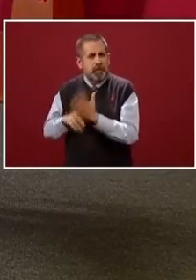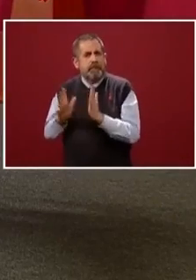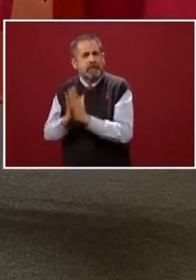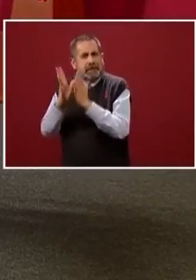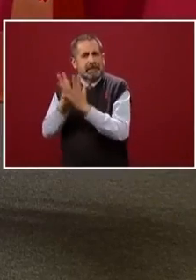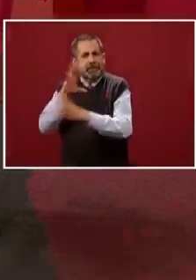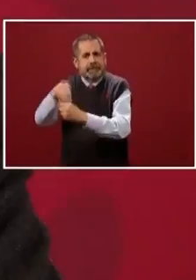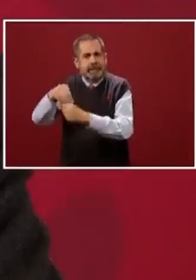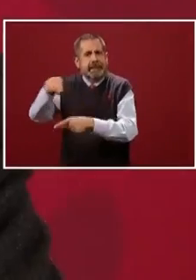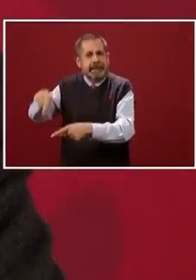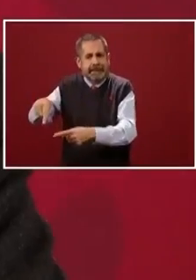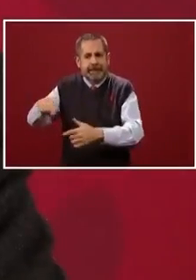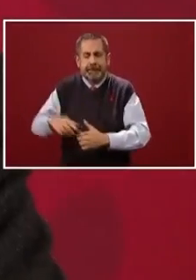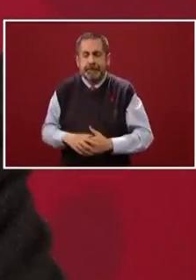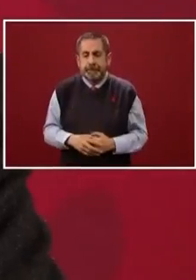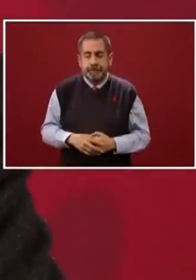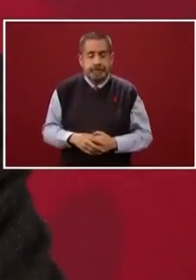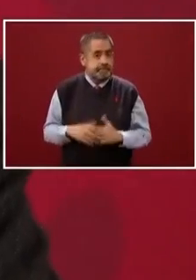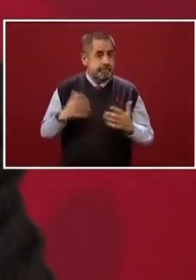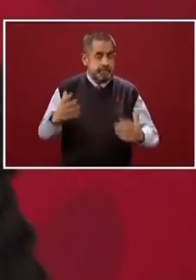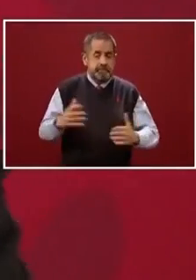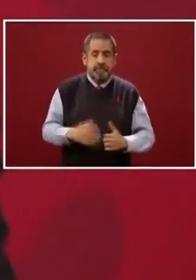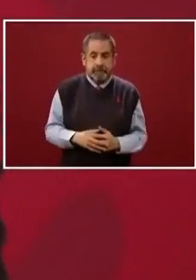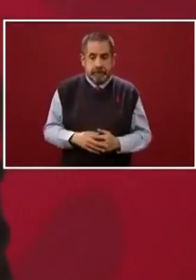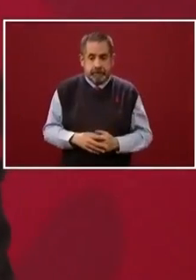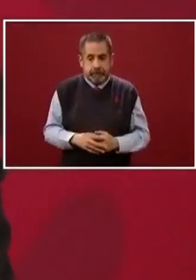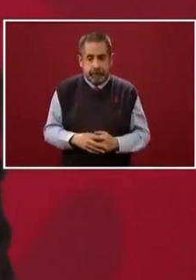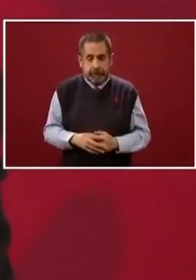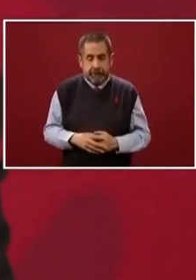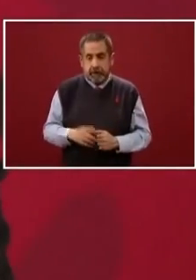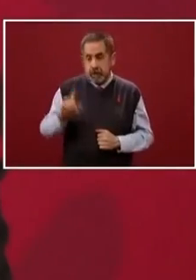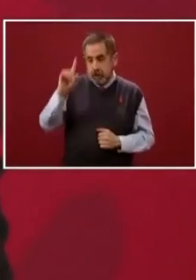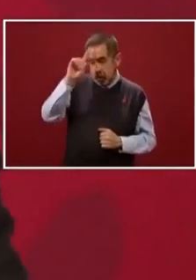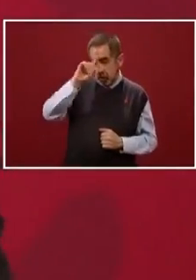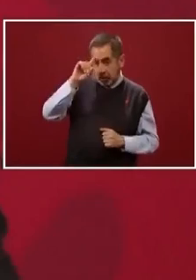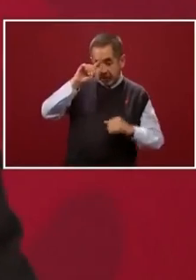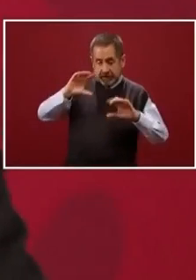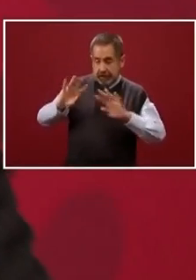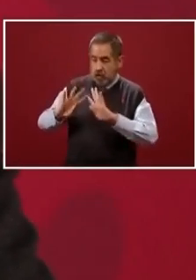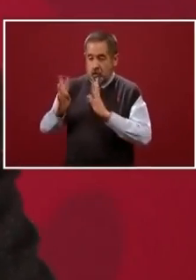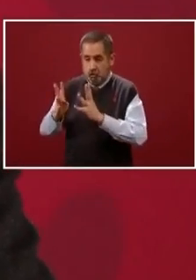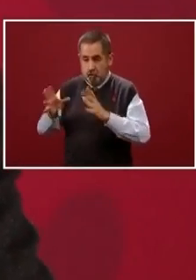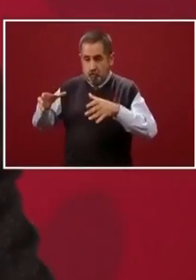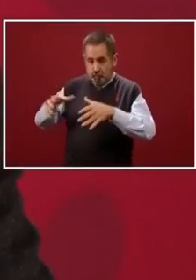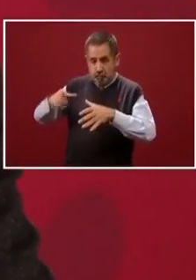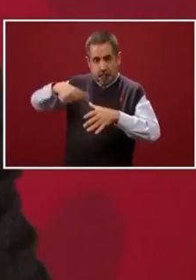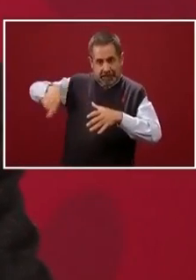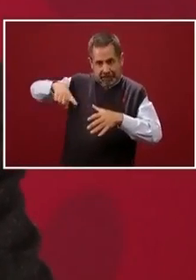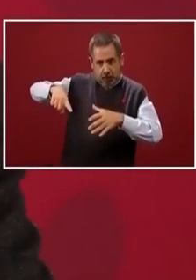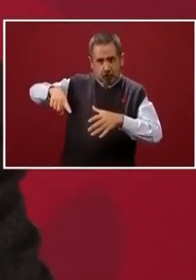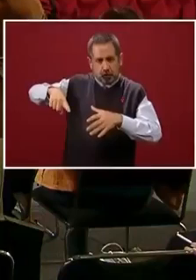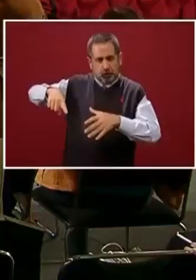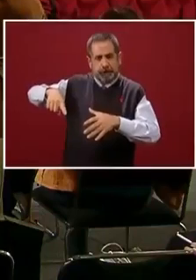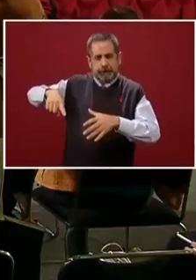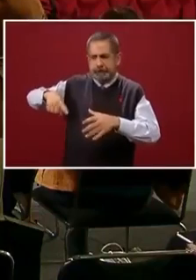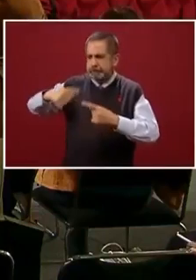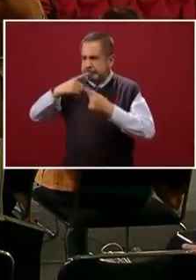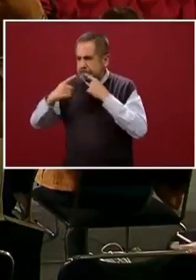participan en él. En este caso, el Consejo, las disposiciones que el Consejo puede